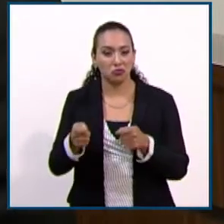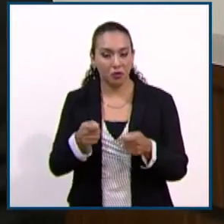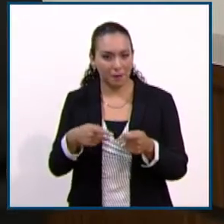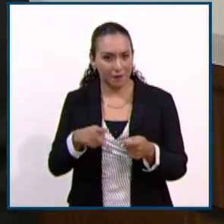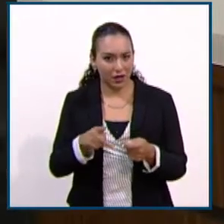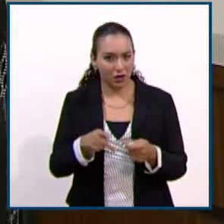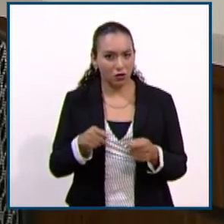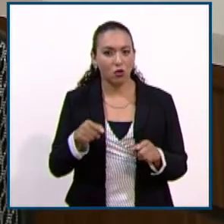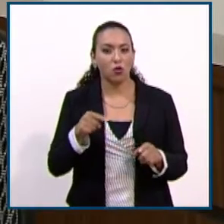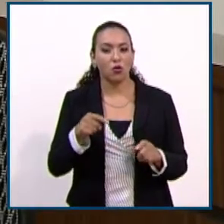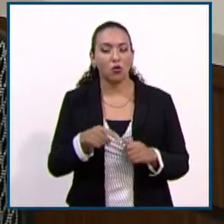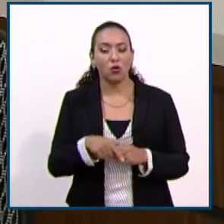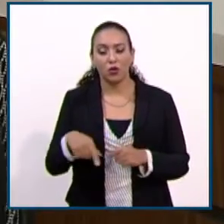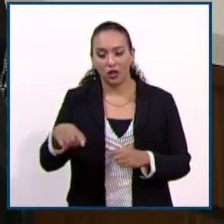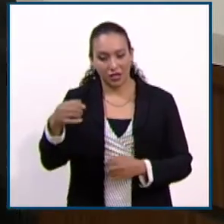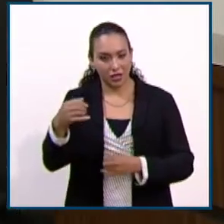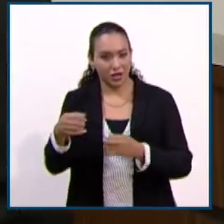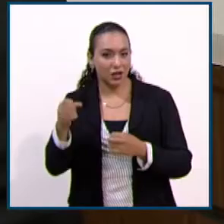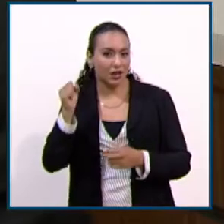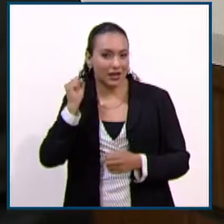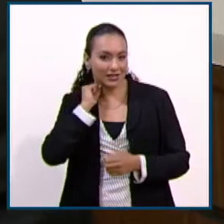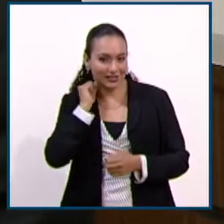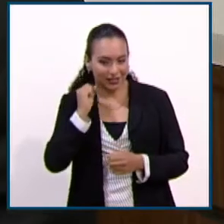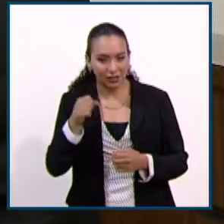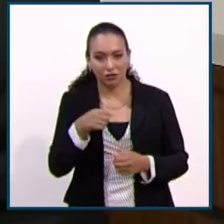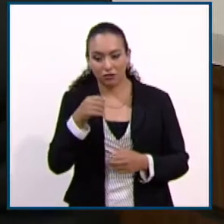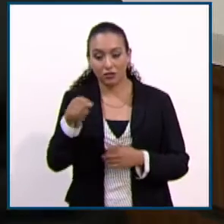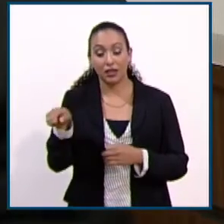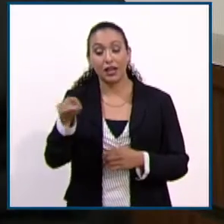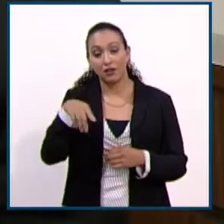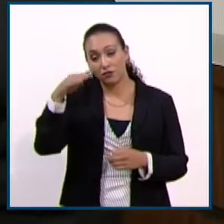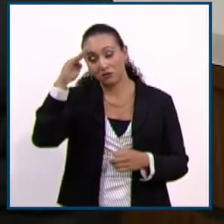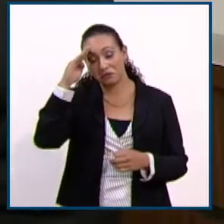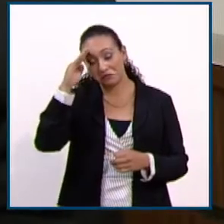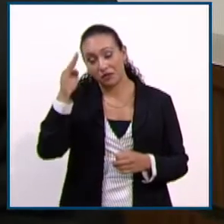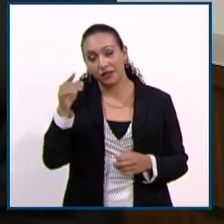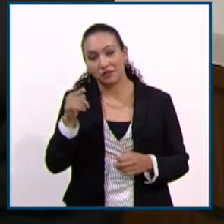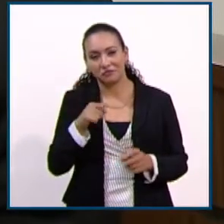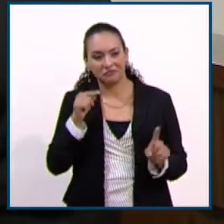consideres, ellos te consideren que eres un